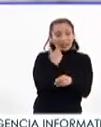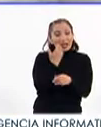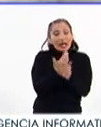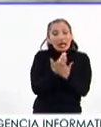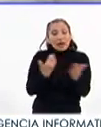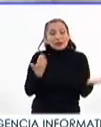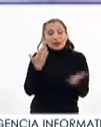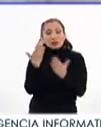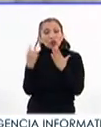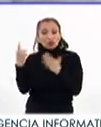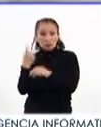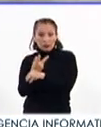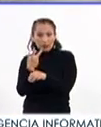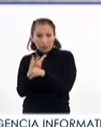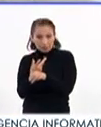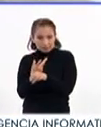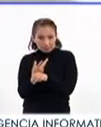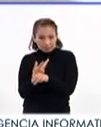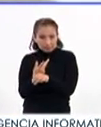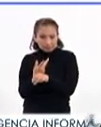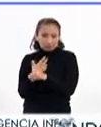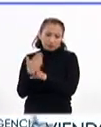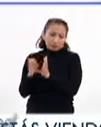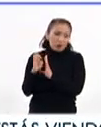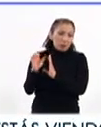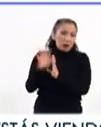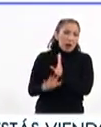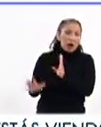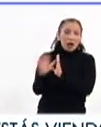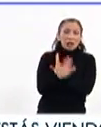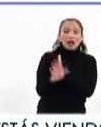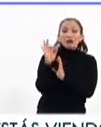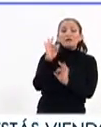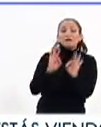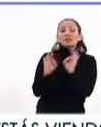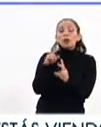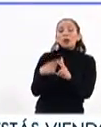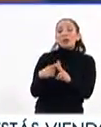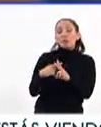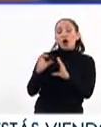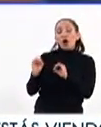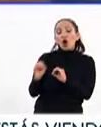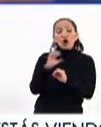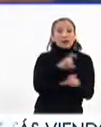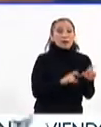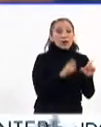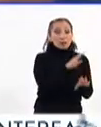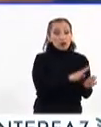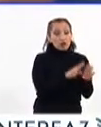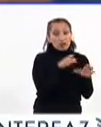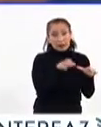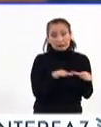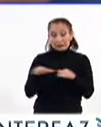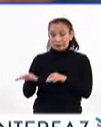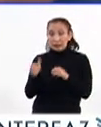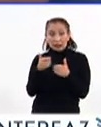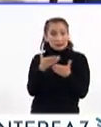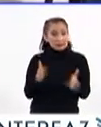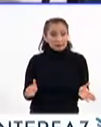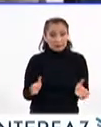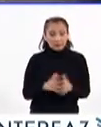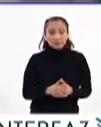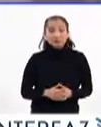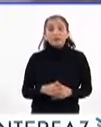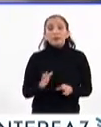haber cursado su preparatoria, ya sea en el área de las físico-matemáticas o de las químico-biológicas. Así de abierto